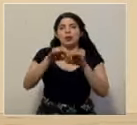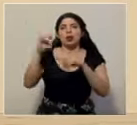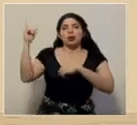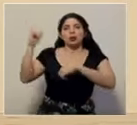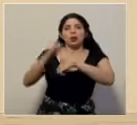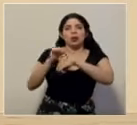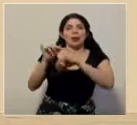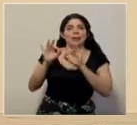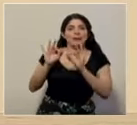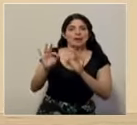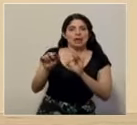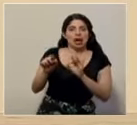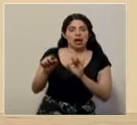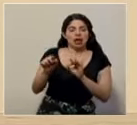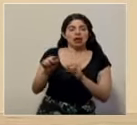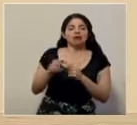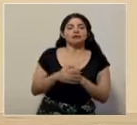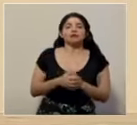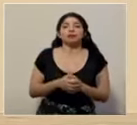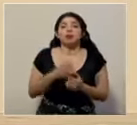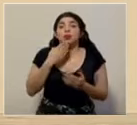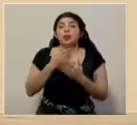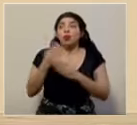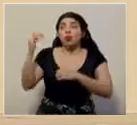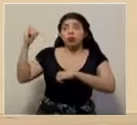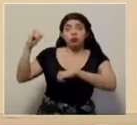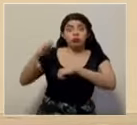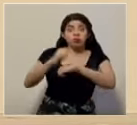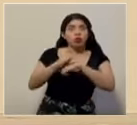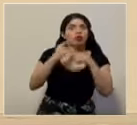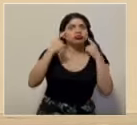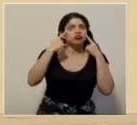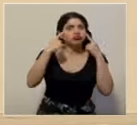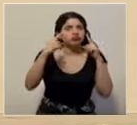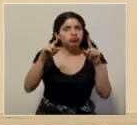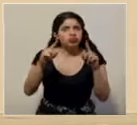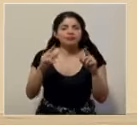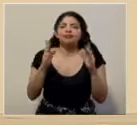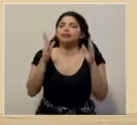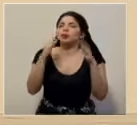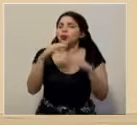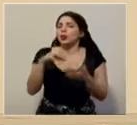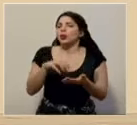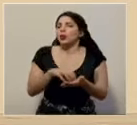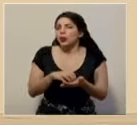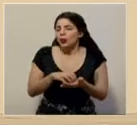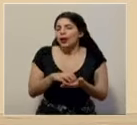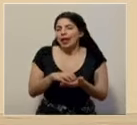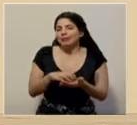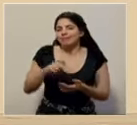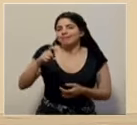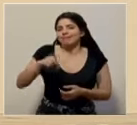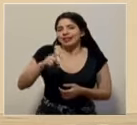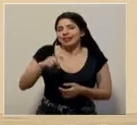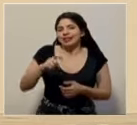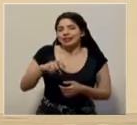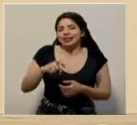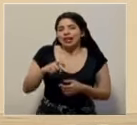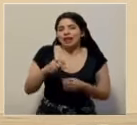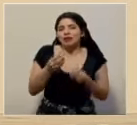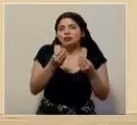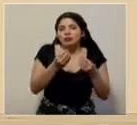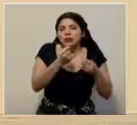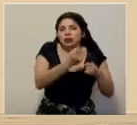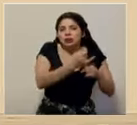saliera muy bien. Y pues el vuelo operó con mucho éxito. Sin duda, se necesitaba del concurso de